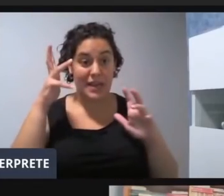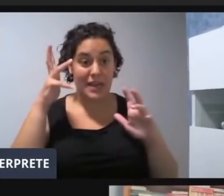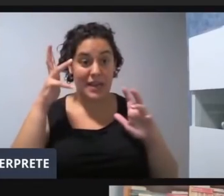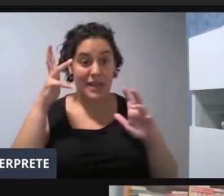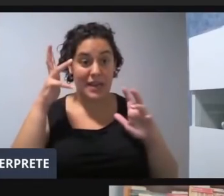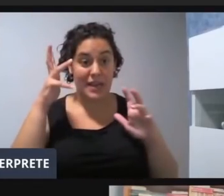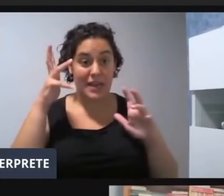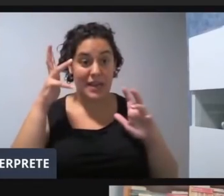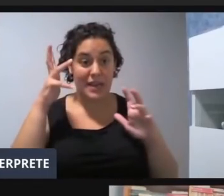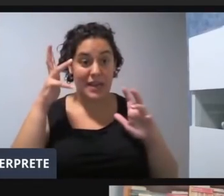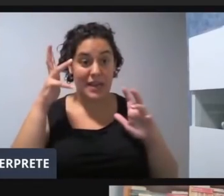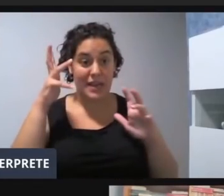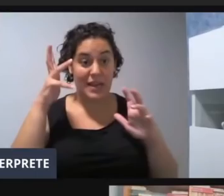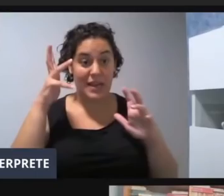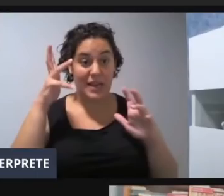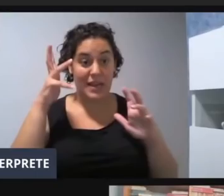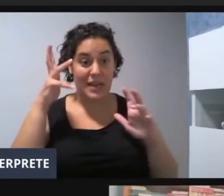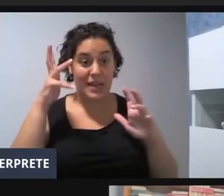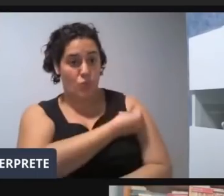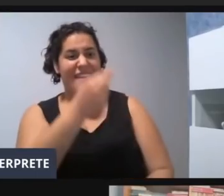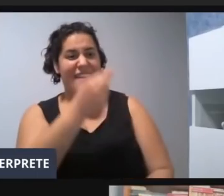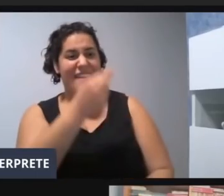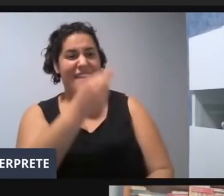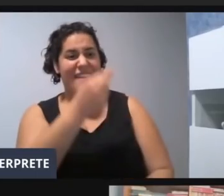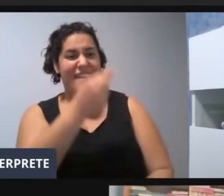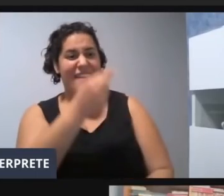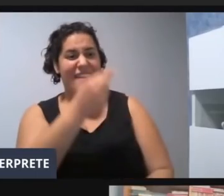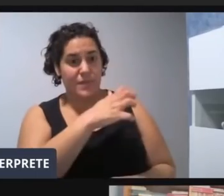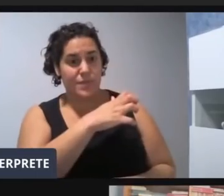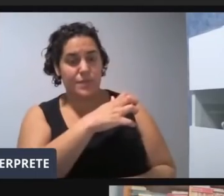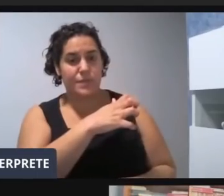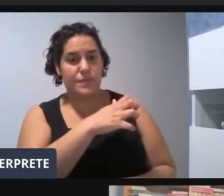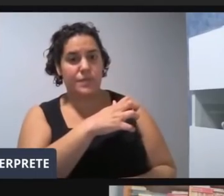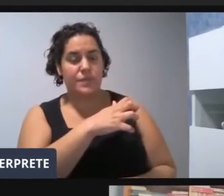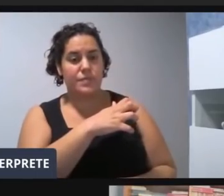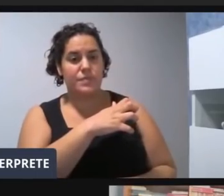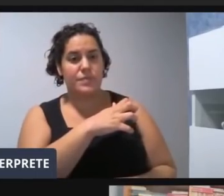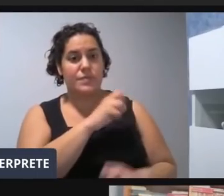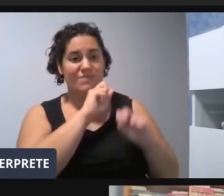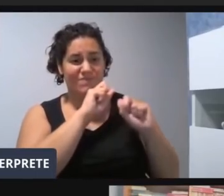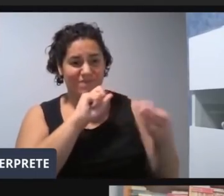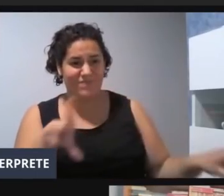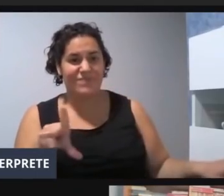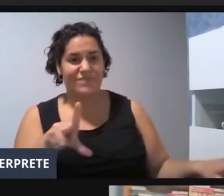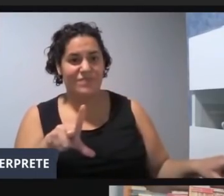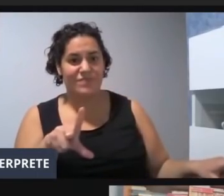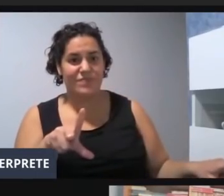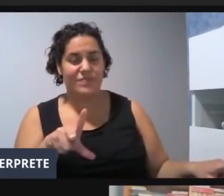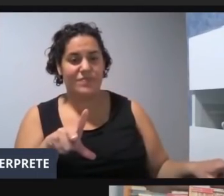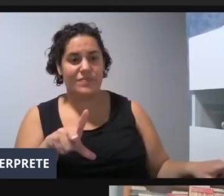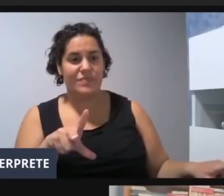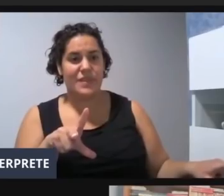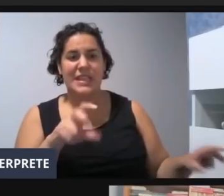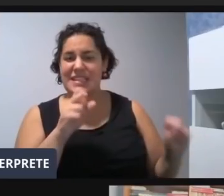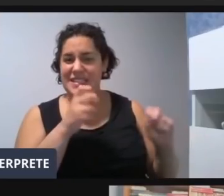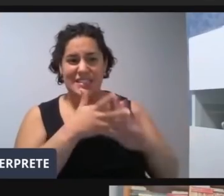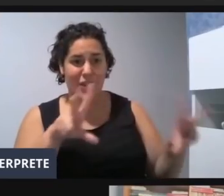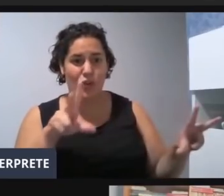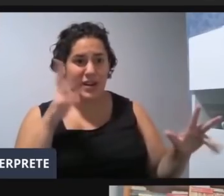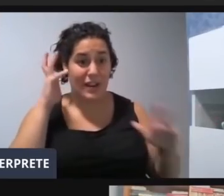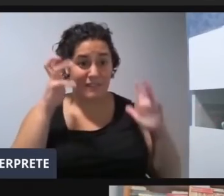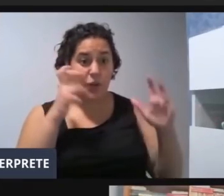inflamación llueve sobre mojado y la tormenta de citoquinas que produce el coronavirus es todavía peor en los animales vacunados. Es decir,